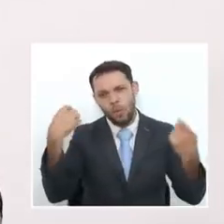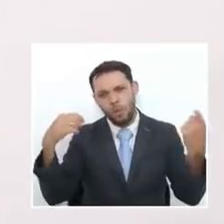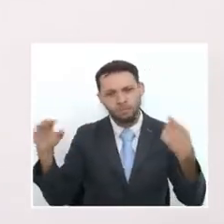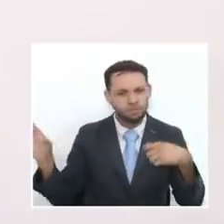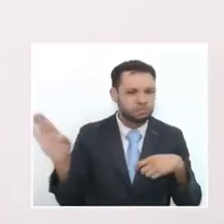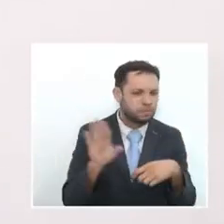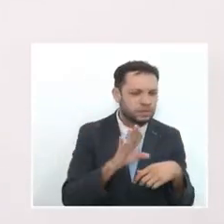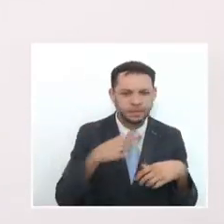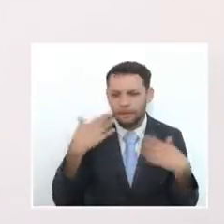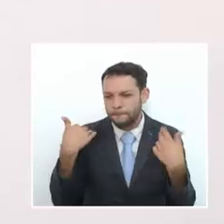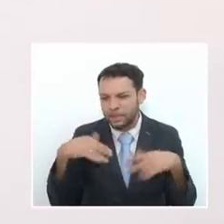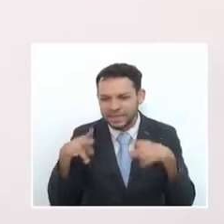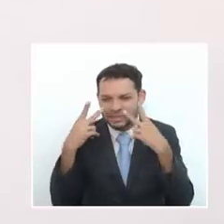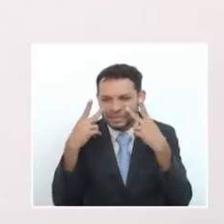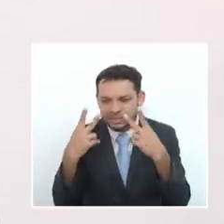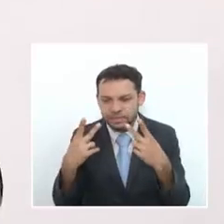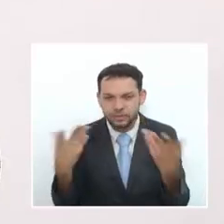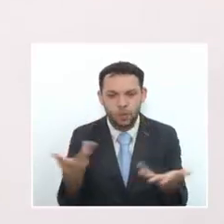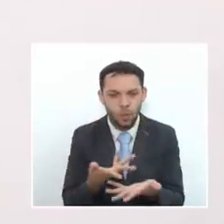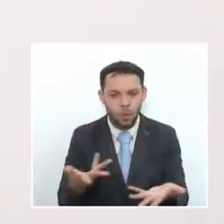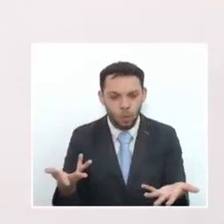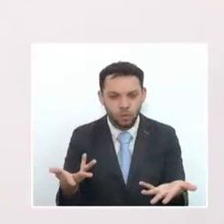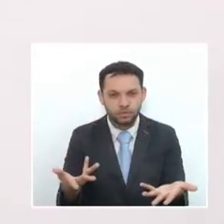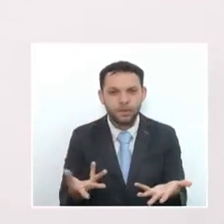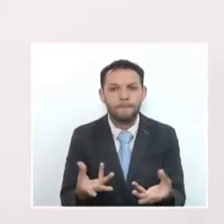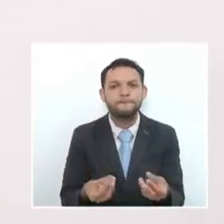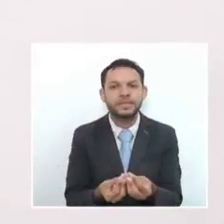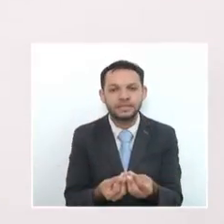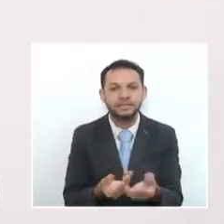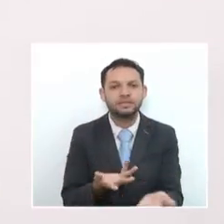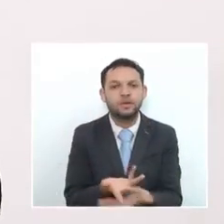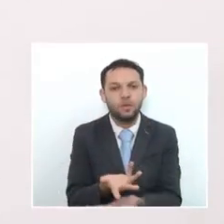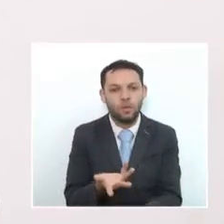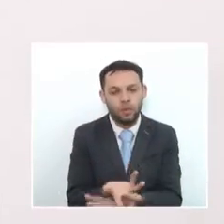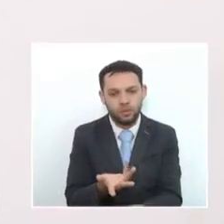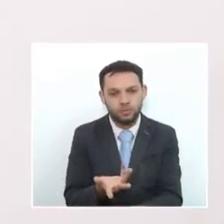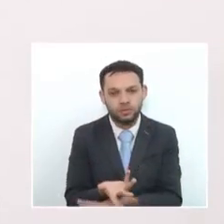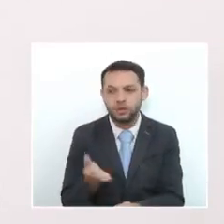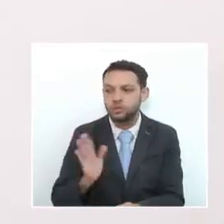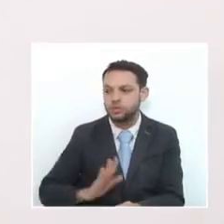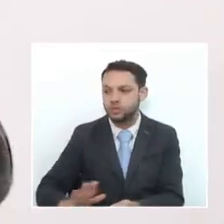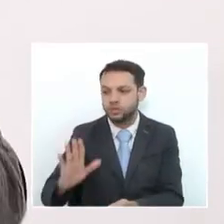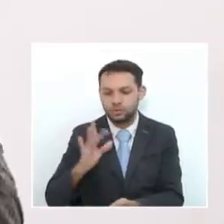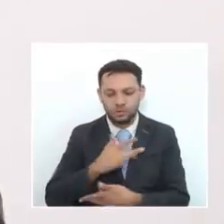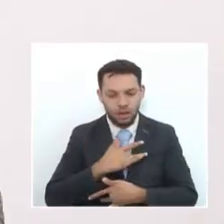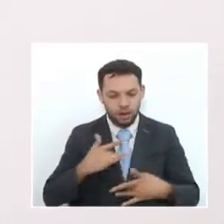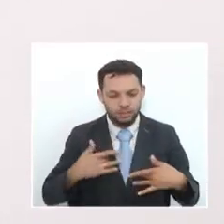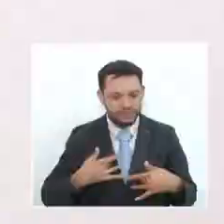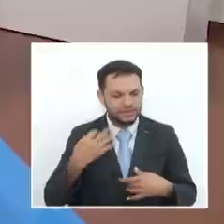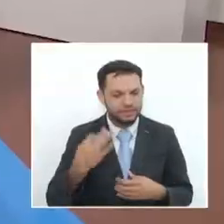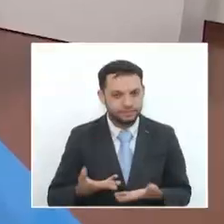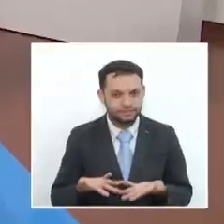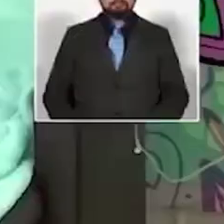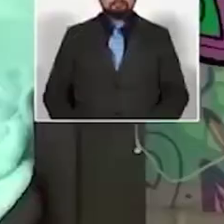más los productos naturales y las recomendaciones que el Dr. Rojas en su Parque de la Salud siempre nos